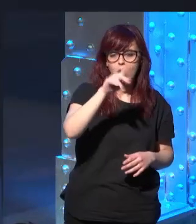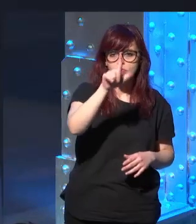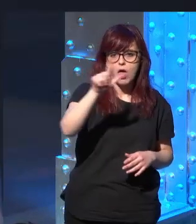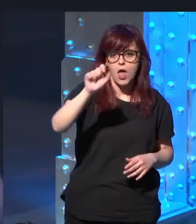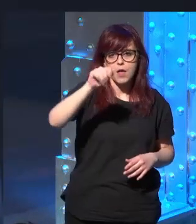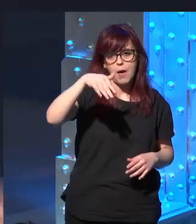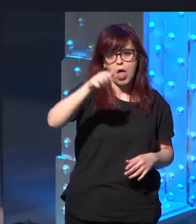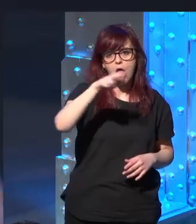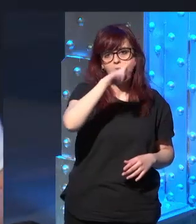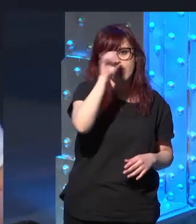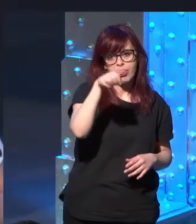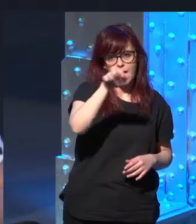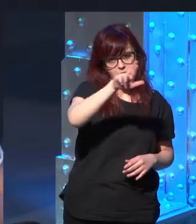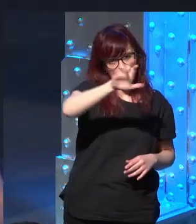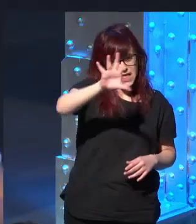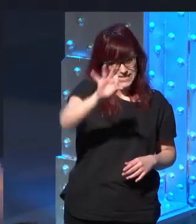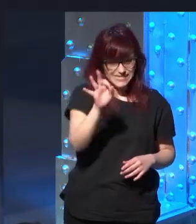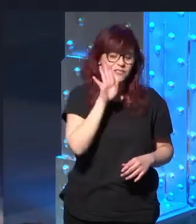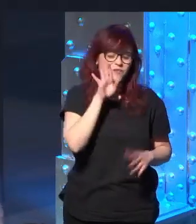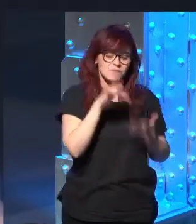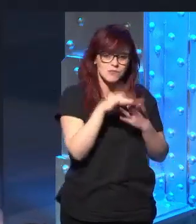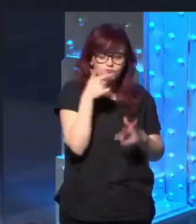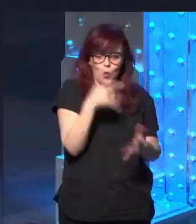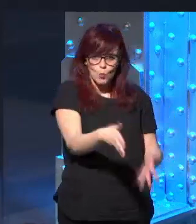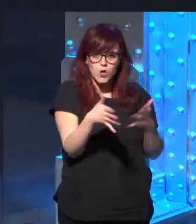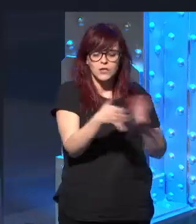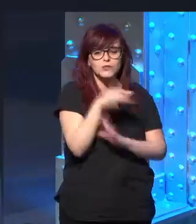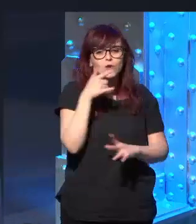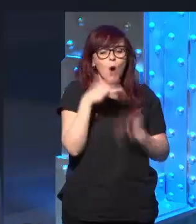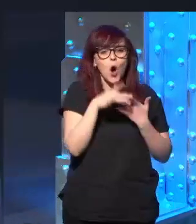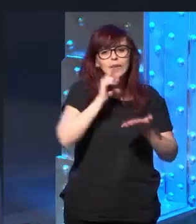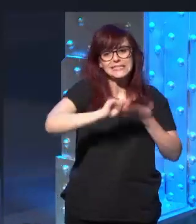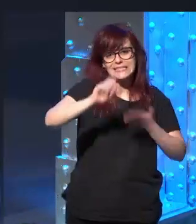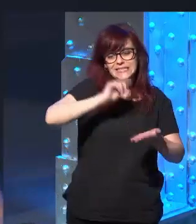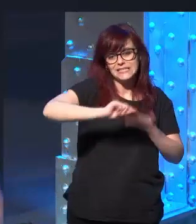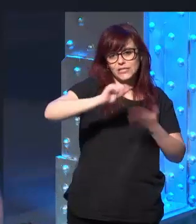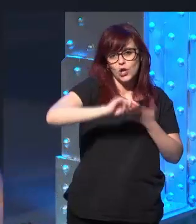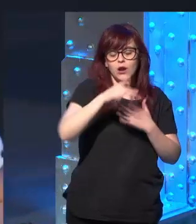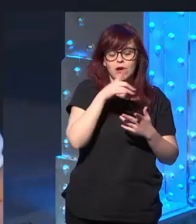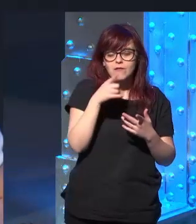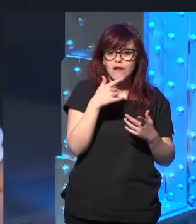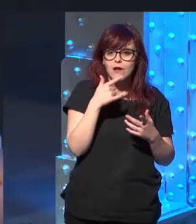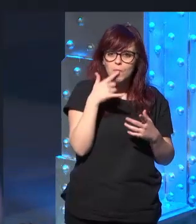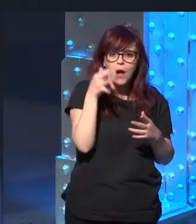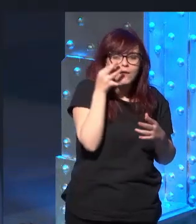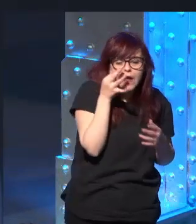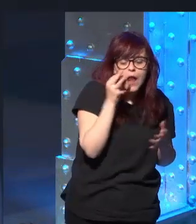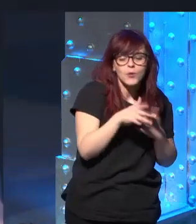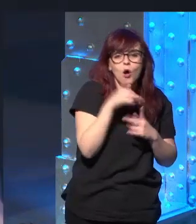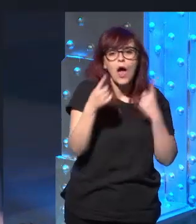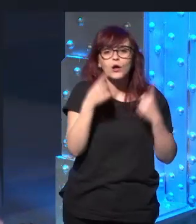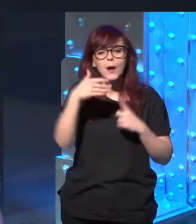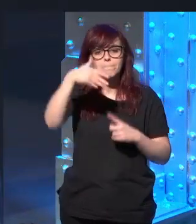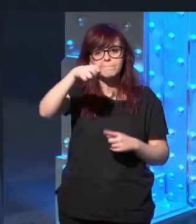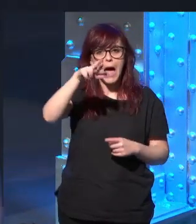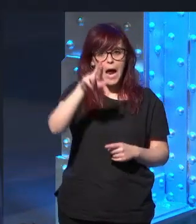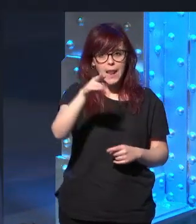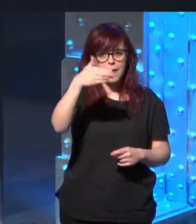escritores que yo considero como de paseo, ¿no? De fin de semana que van al campo. Pero, por ejemplo, Omar